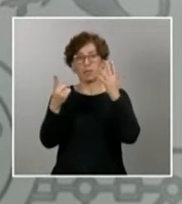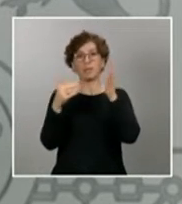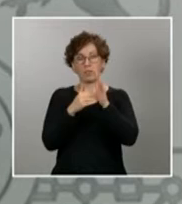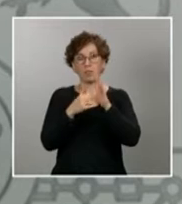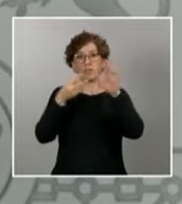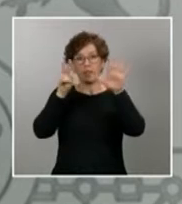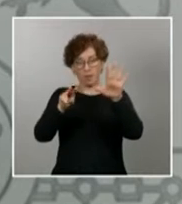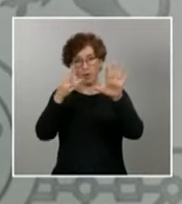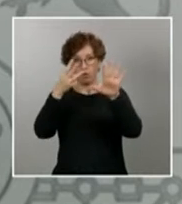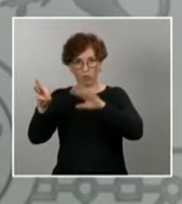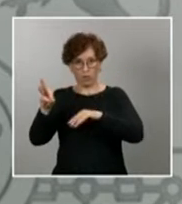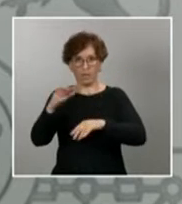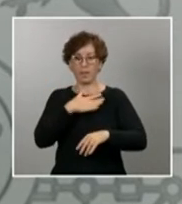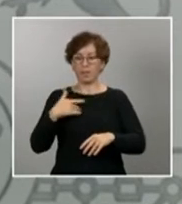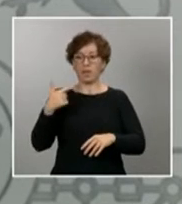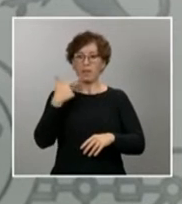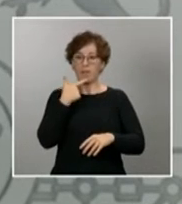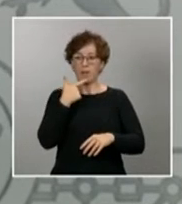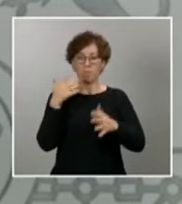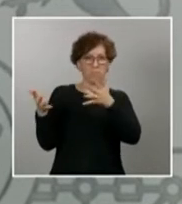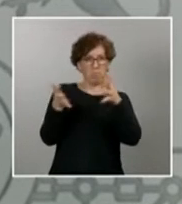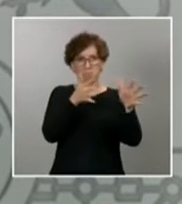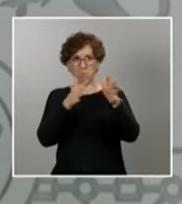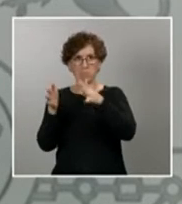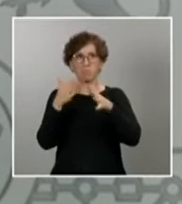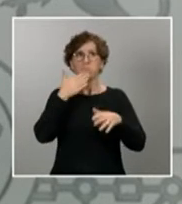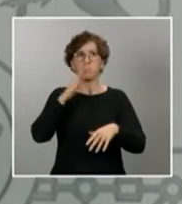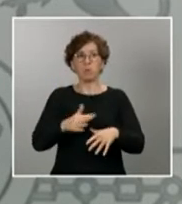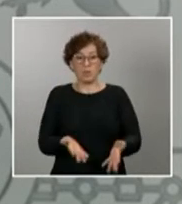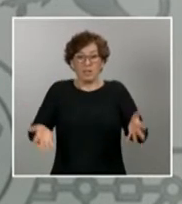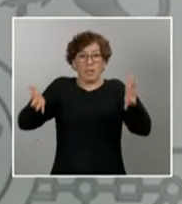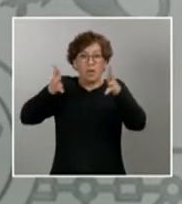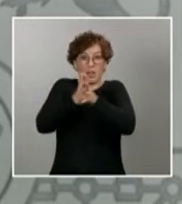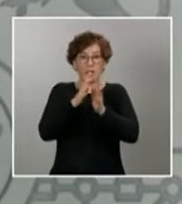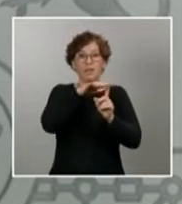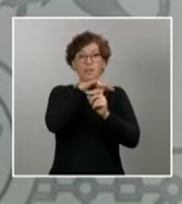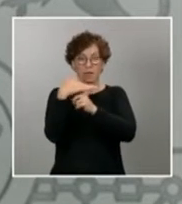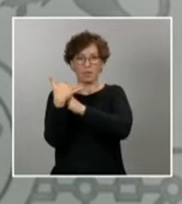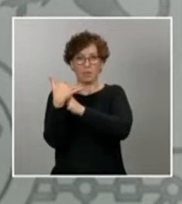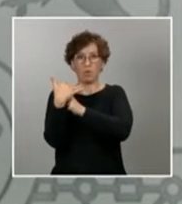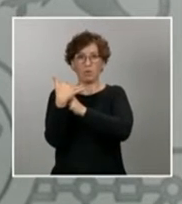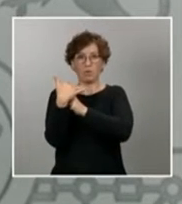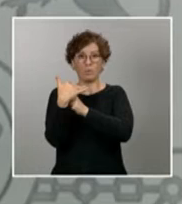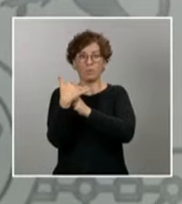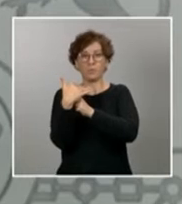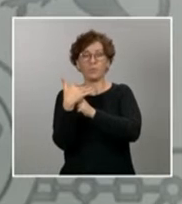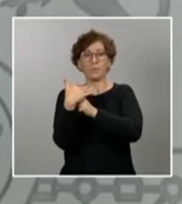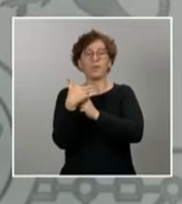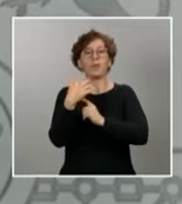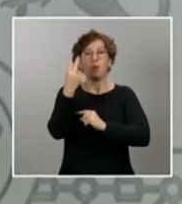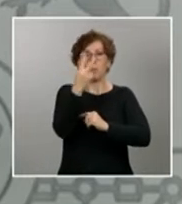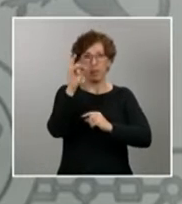16.780, lo que supone, como decía, alrededor del 20% de los casos notificados. Como